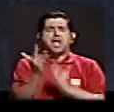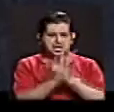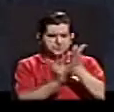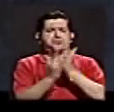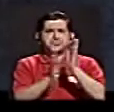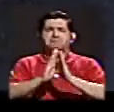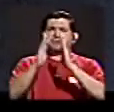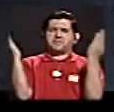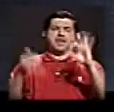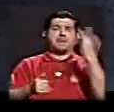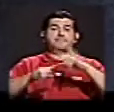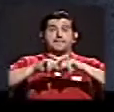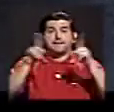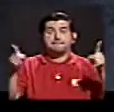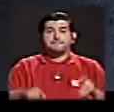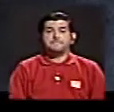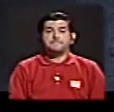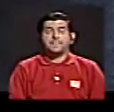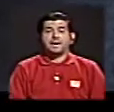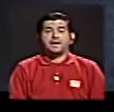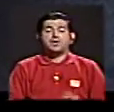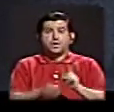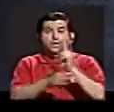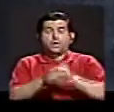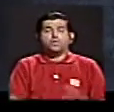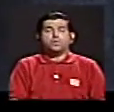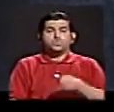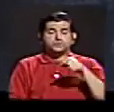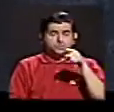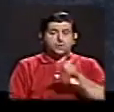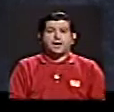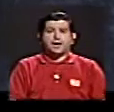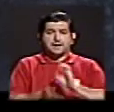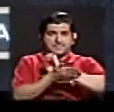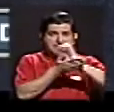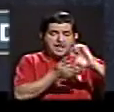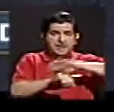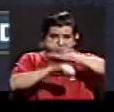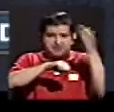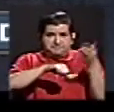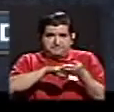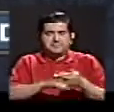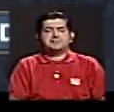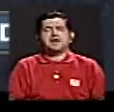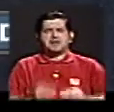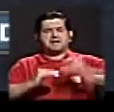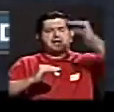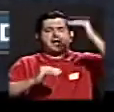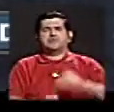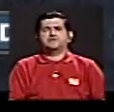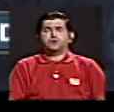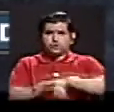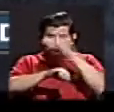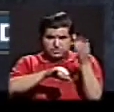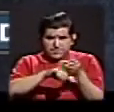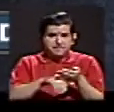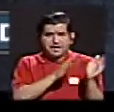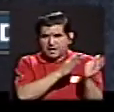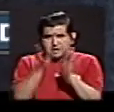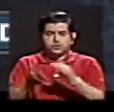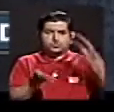accesible, pero donde los niveles del uso de anticonceptivos eficaces son altos y la tasa de embarazos no